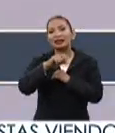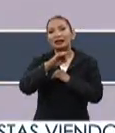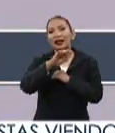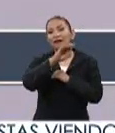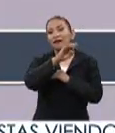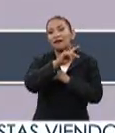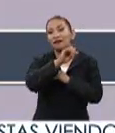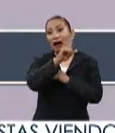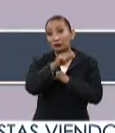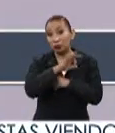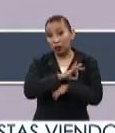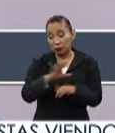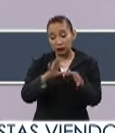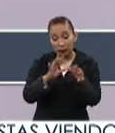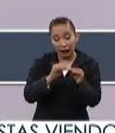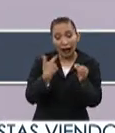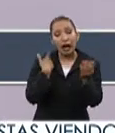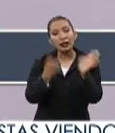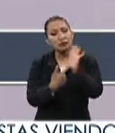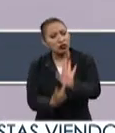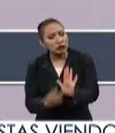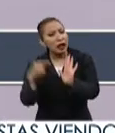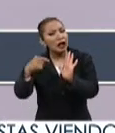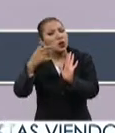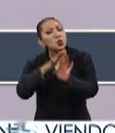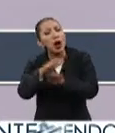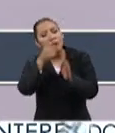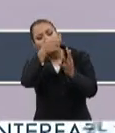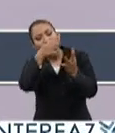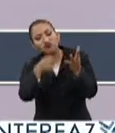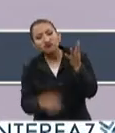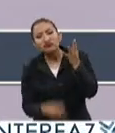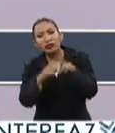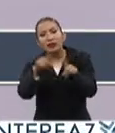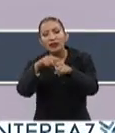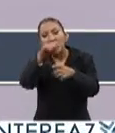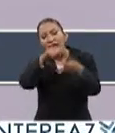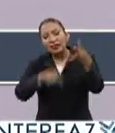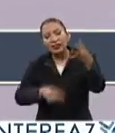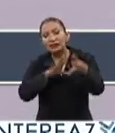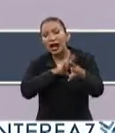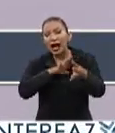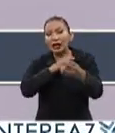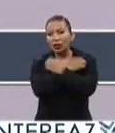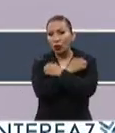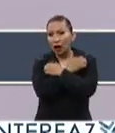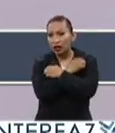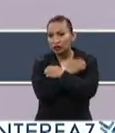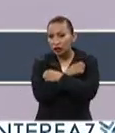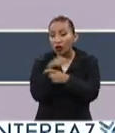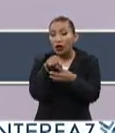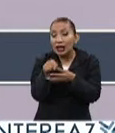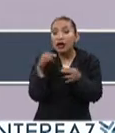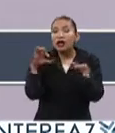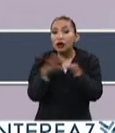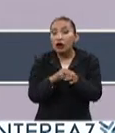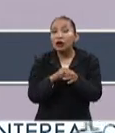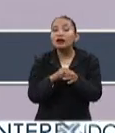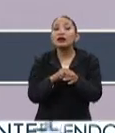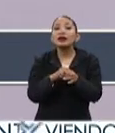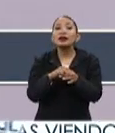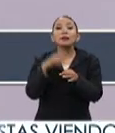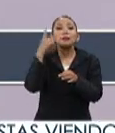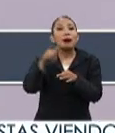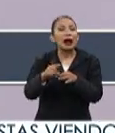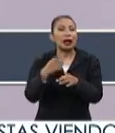podamos comentar, donde podamos platicar y exponer cuáles son las distintas vertientes de la educación en y para los